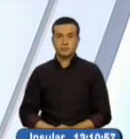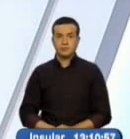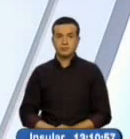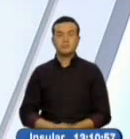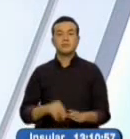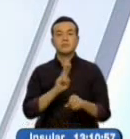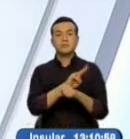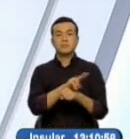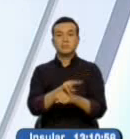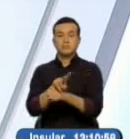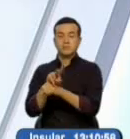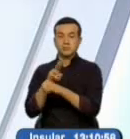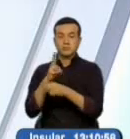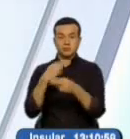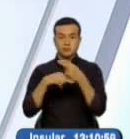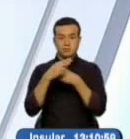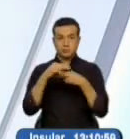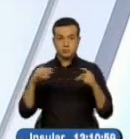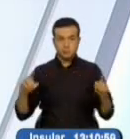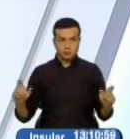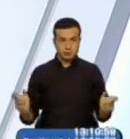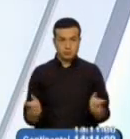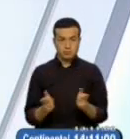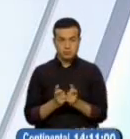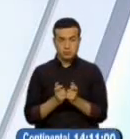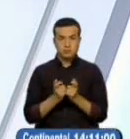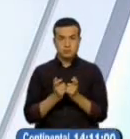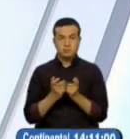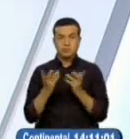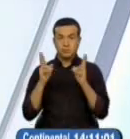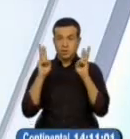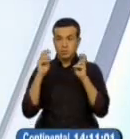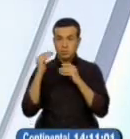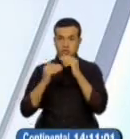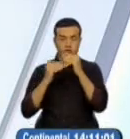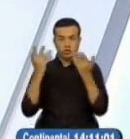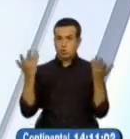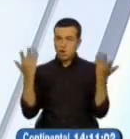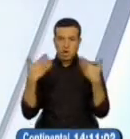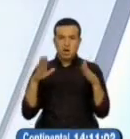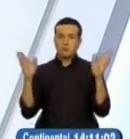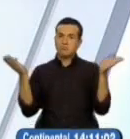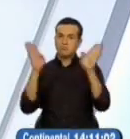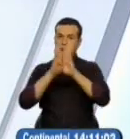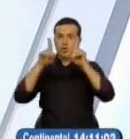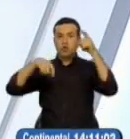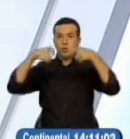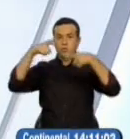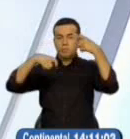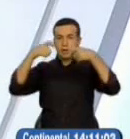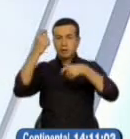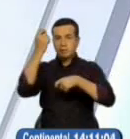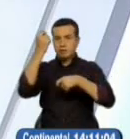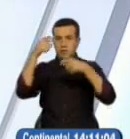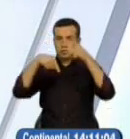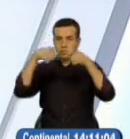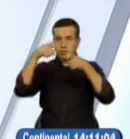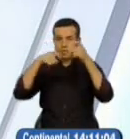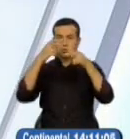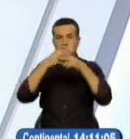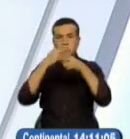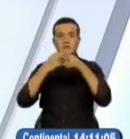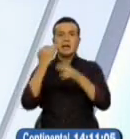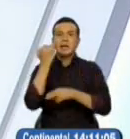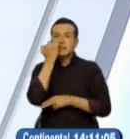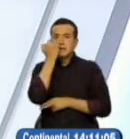La Superintendencia de Economía Popular y Solidaria, ante el proceso de liquidación de la Cooperativa de Ahorro y Crédito Esencia